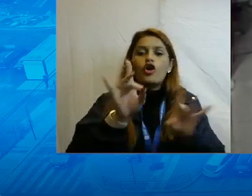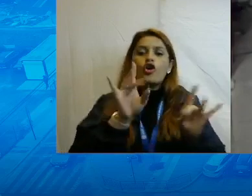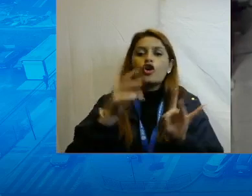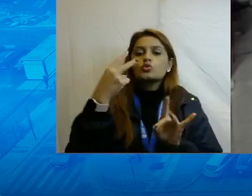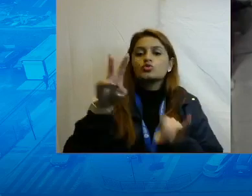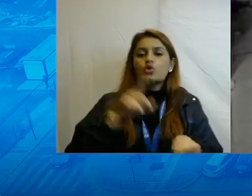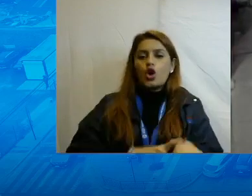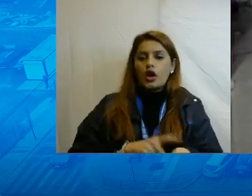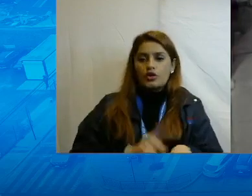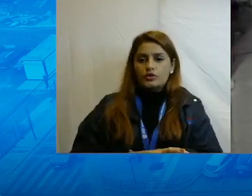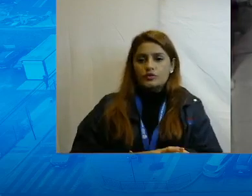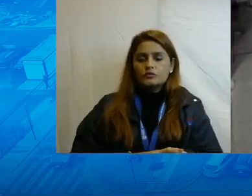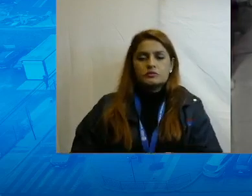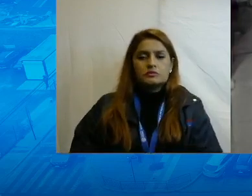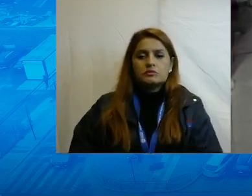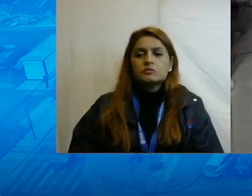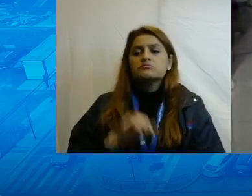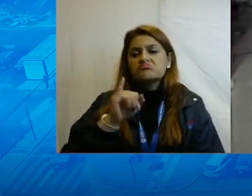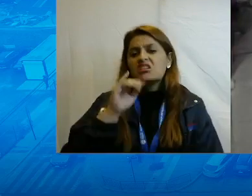de atención. Es rápido, ¿no?